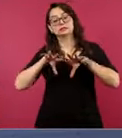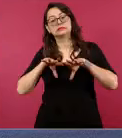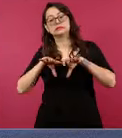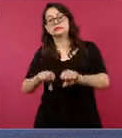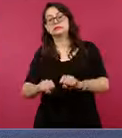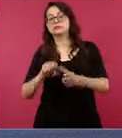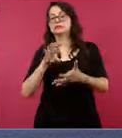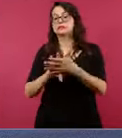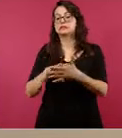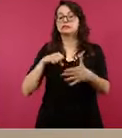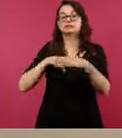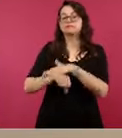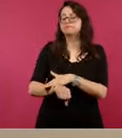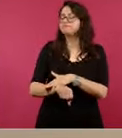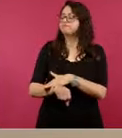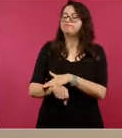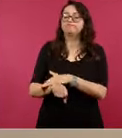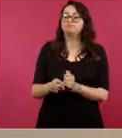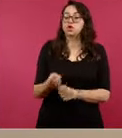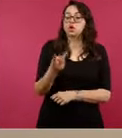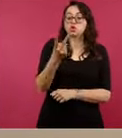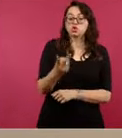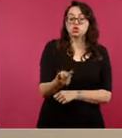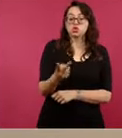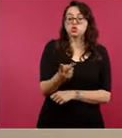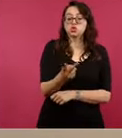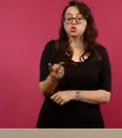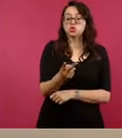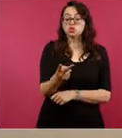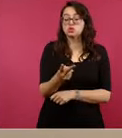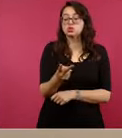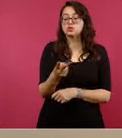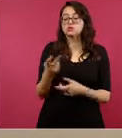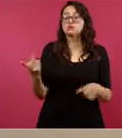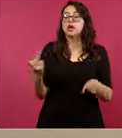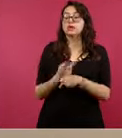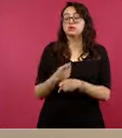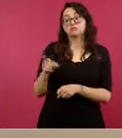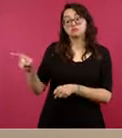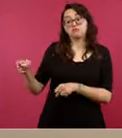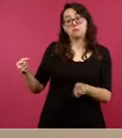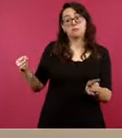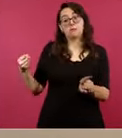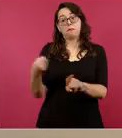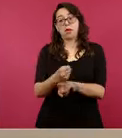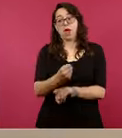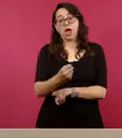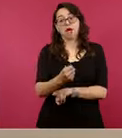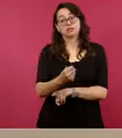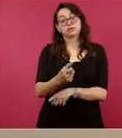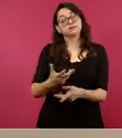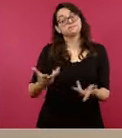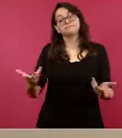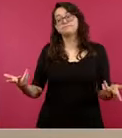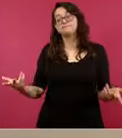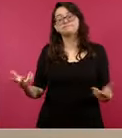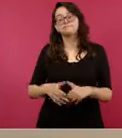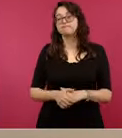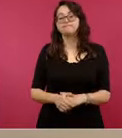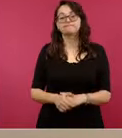virtud de que uno de los detenidos manifestó haber sido lesionado al momento de la detención. También el